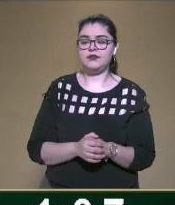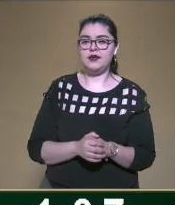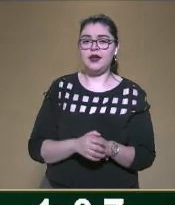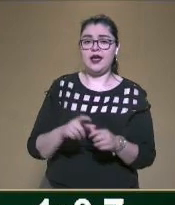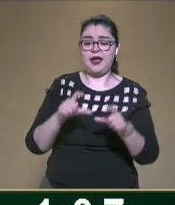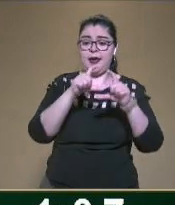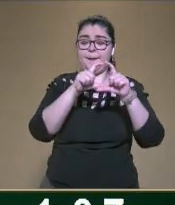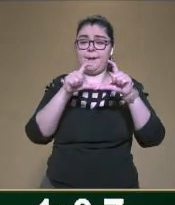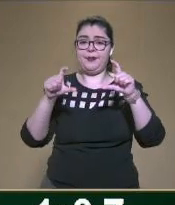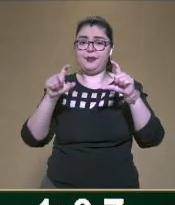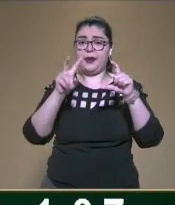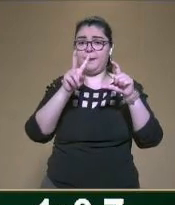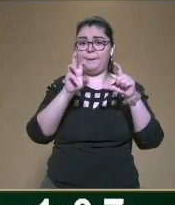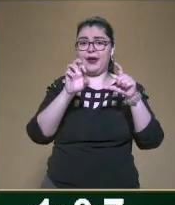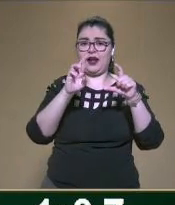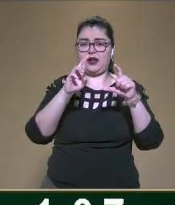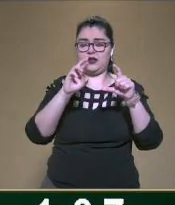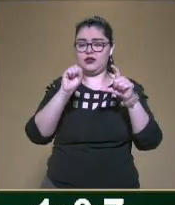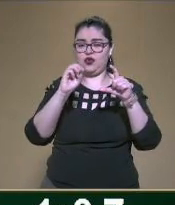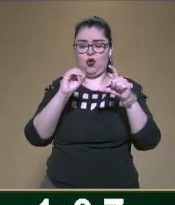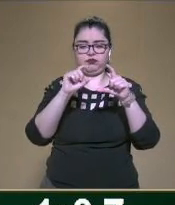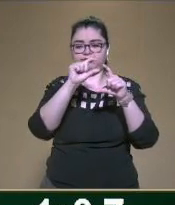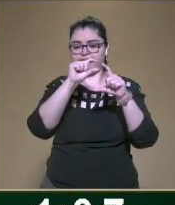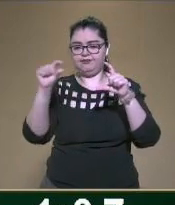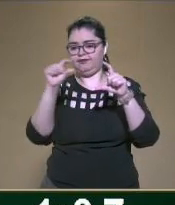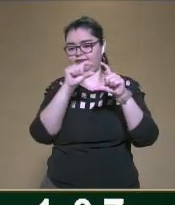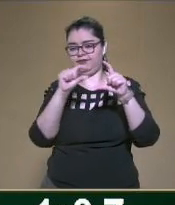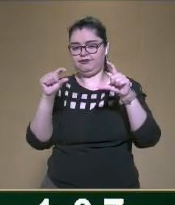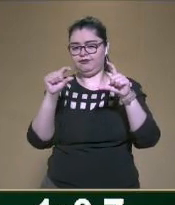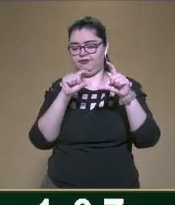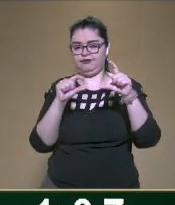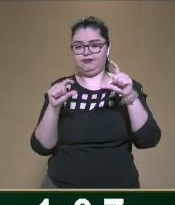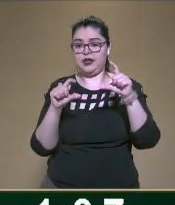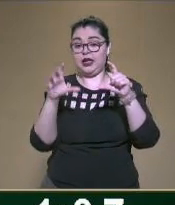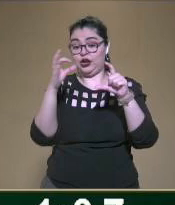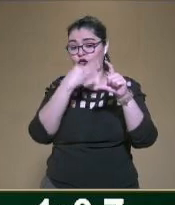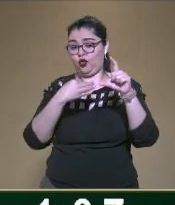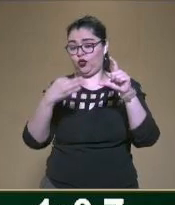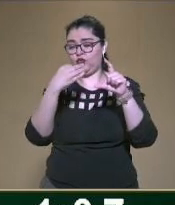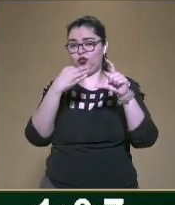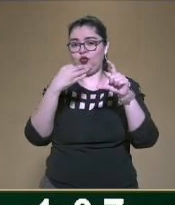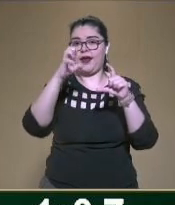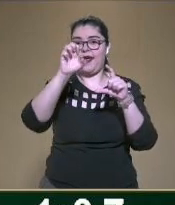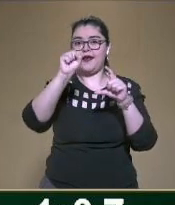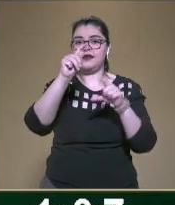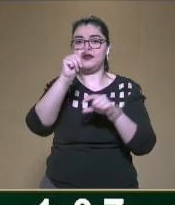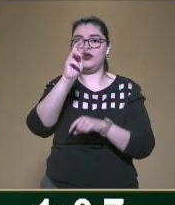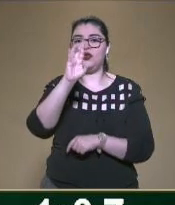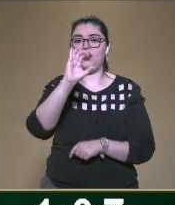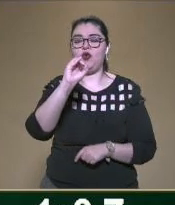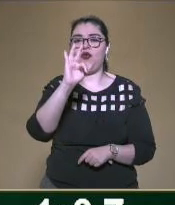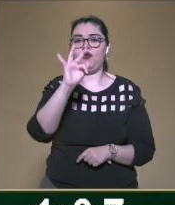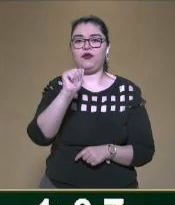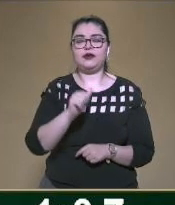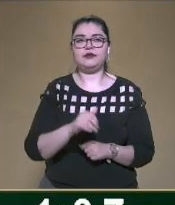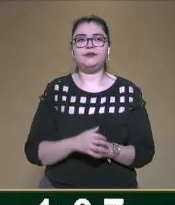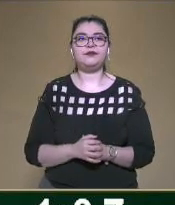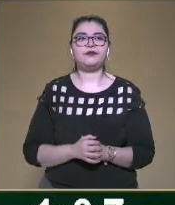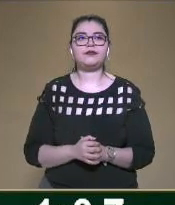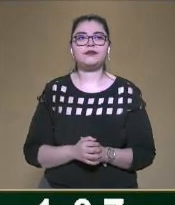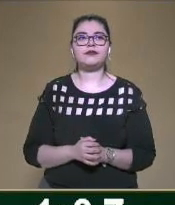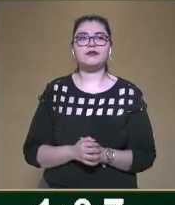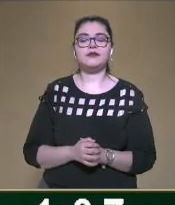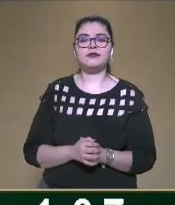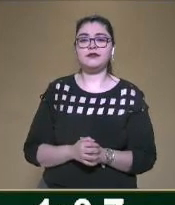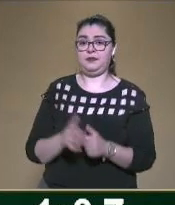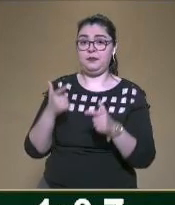llama estrofa. Esa es la estructura del poema. Ahora vamos a verlo a continuación. Muy bien. Lo vemos a continuación, que es